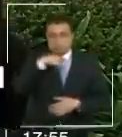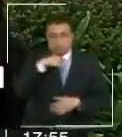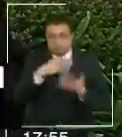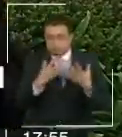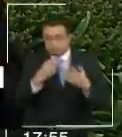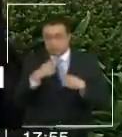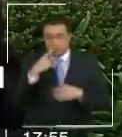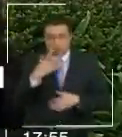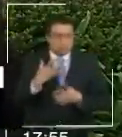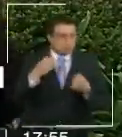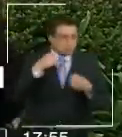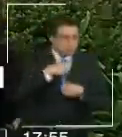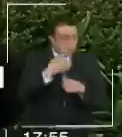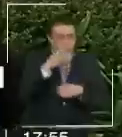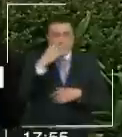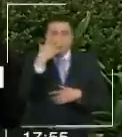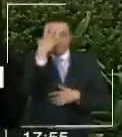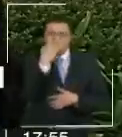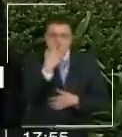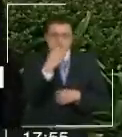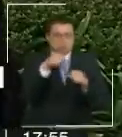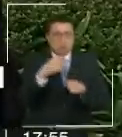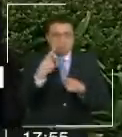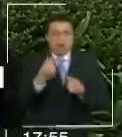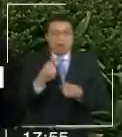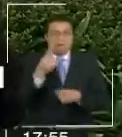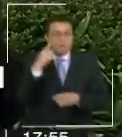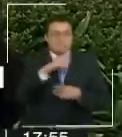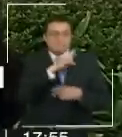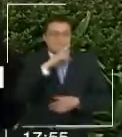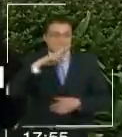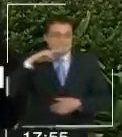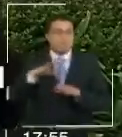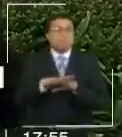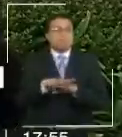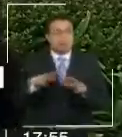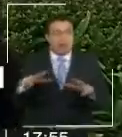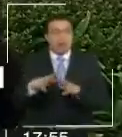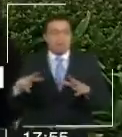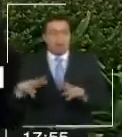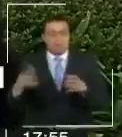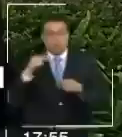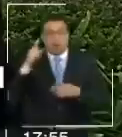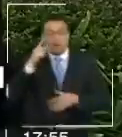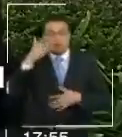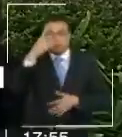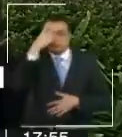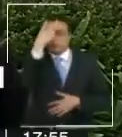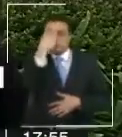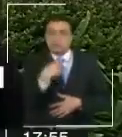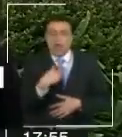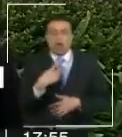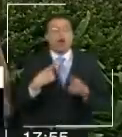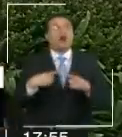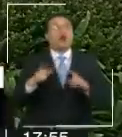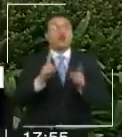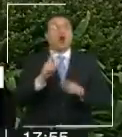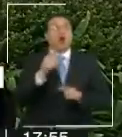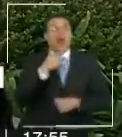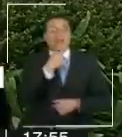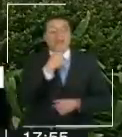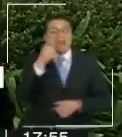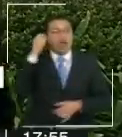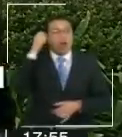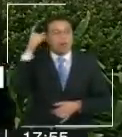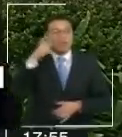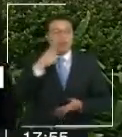empezamos a ver el ombligo, empezamos a tener cada vez más ambiciones, empezamos a enceguecernos, a no querer comprender la